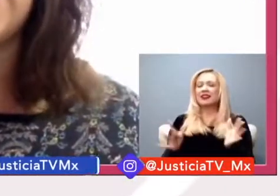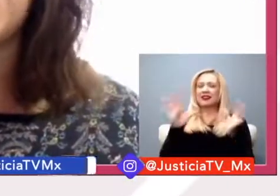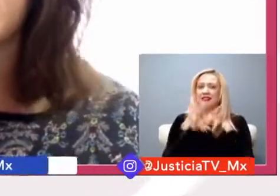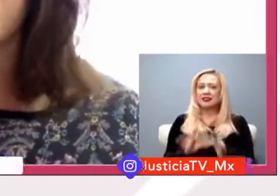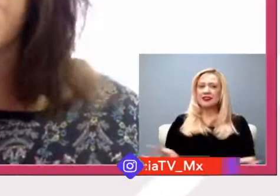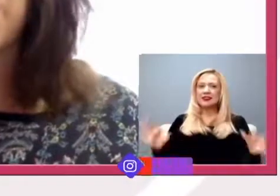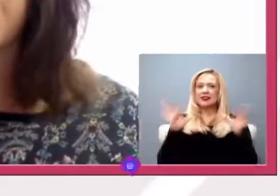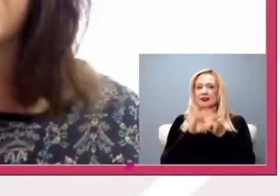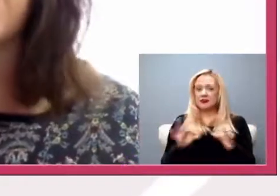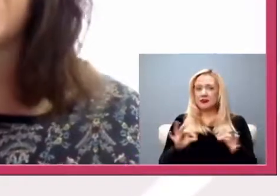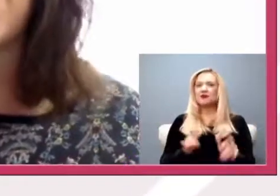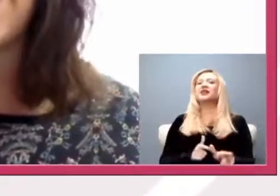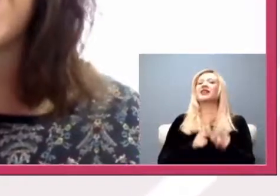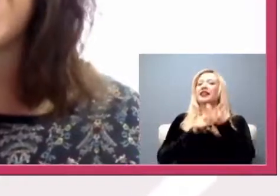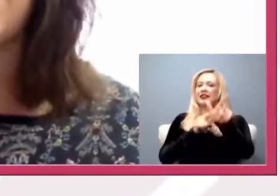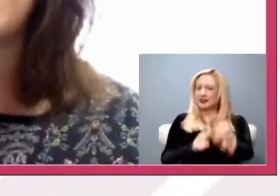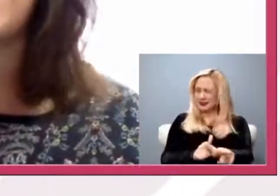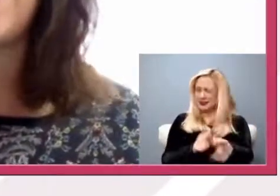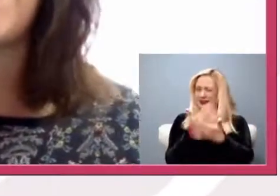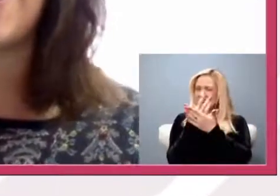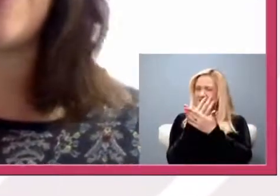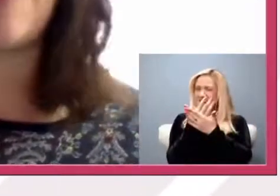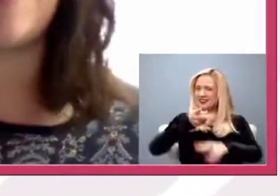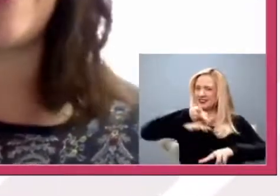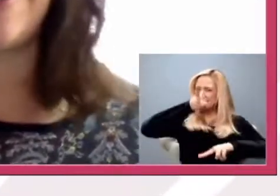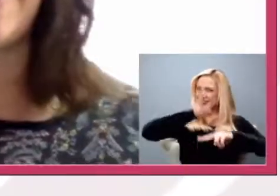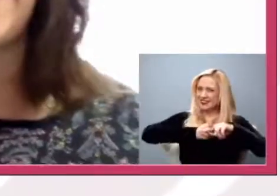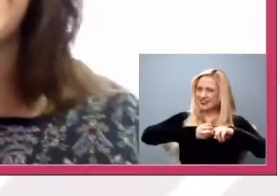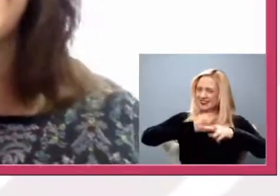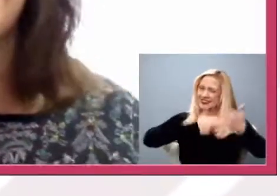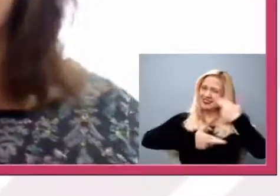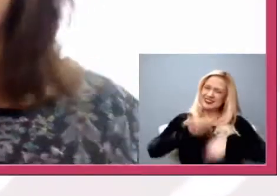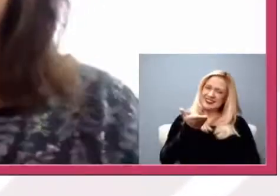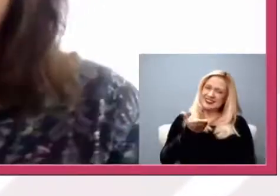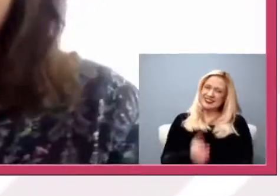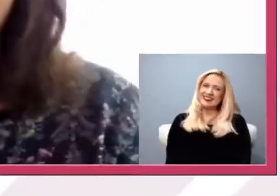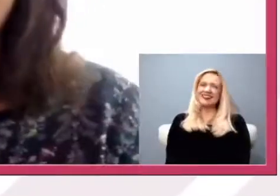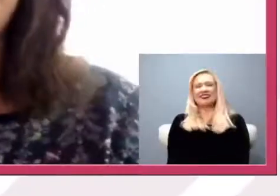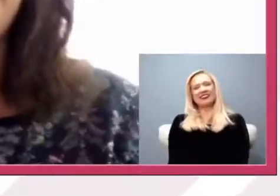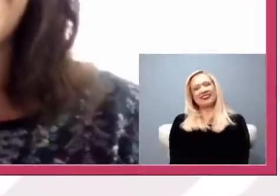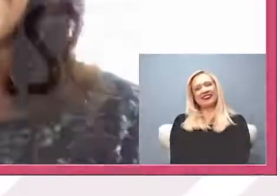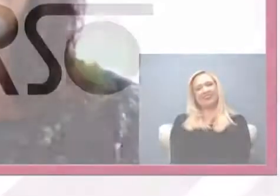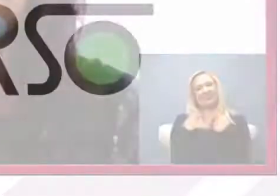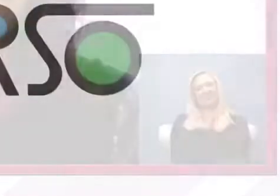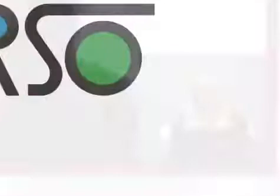están diciendo. Continuamos en un momento, vamos a hacer una pequeña pausa y regresamos.